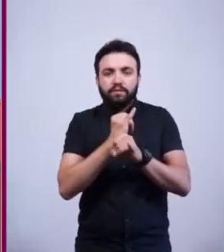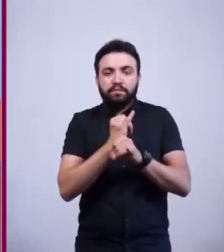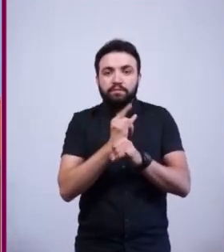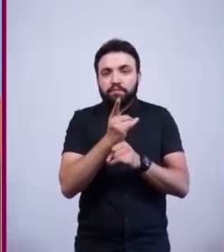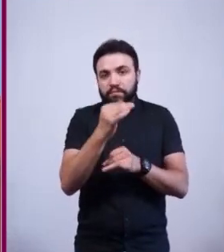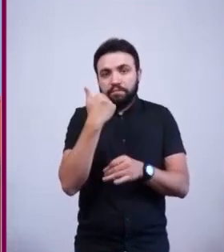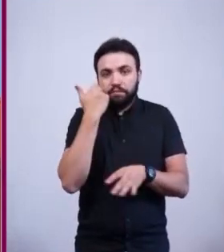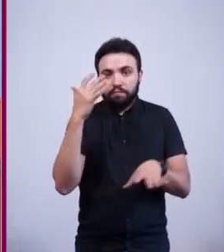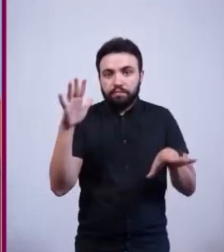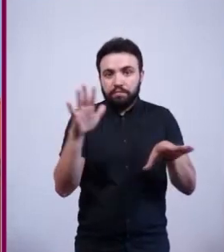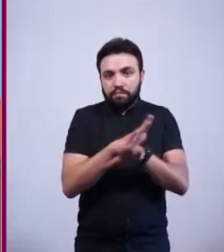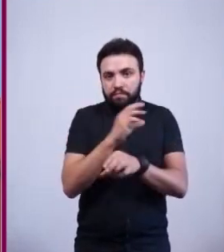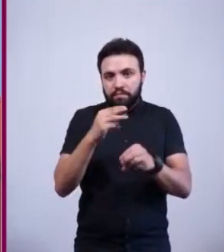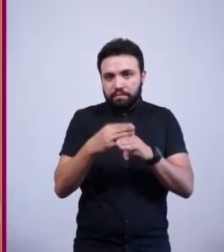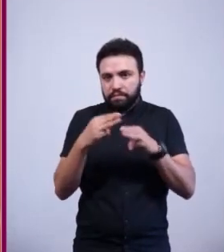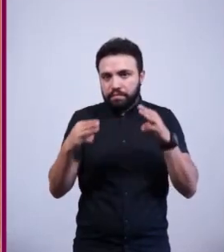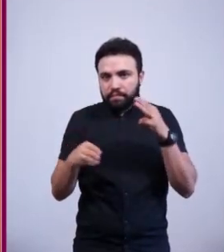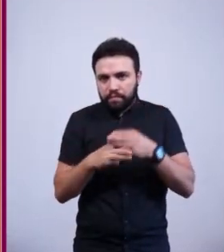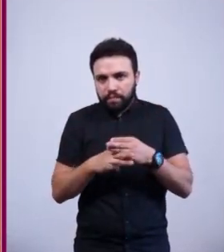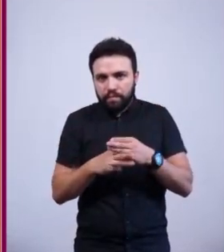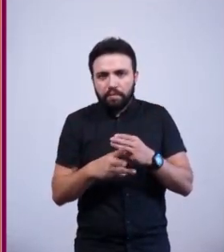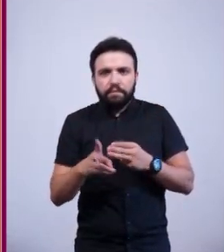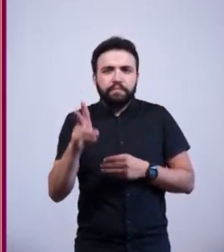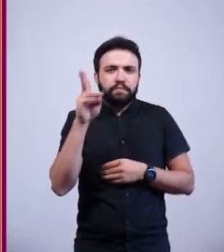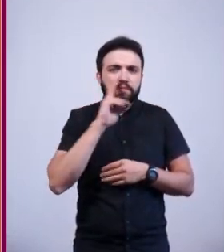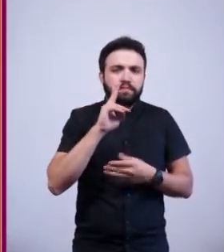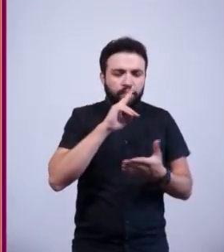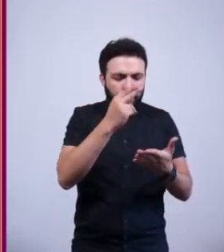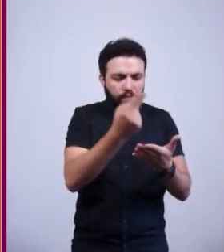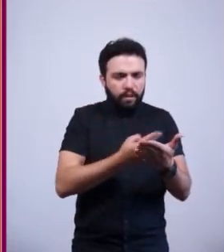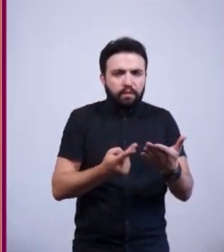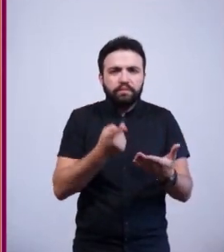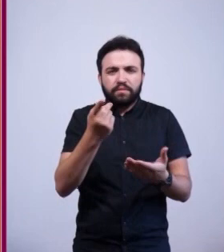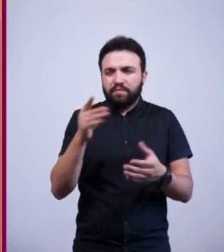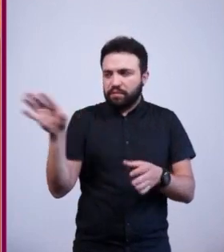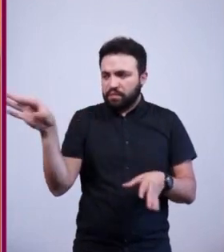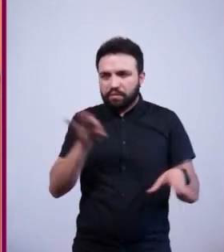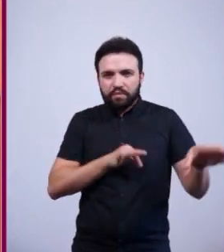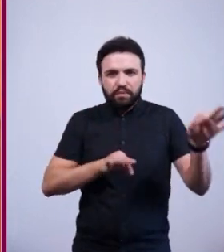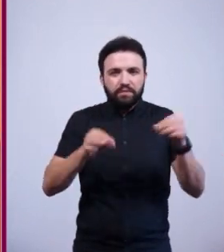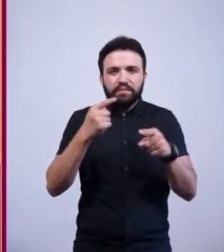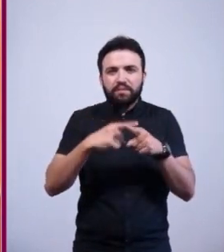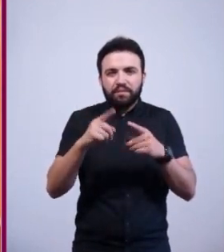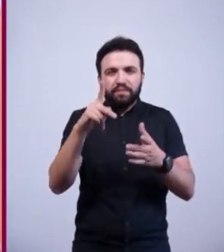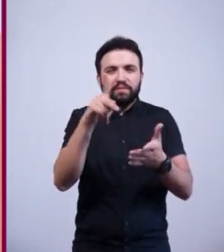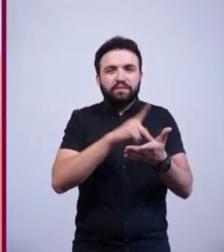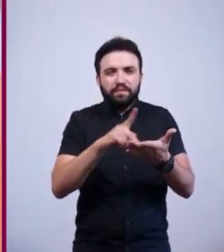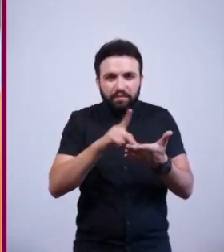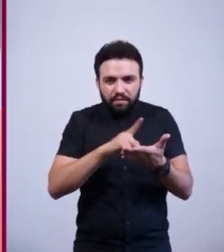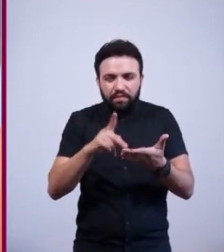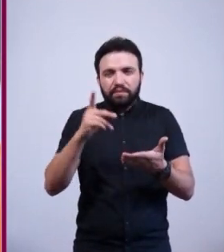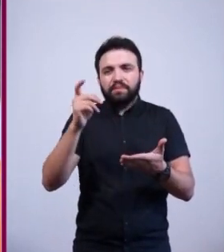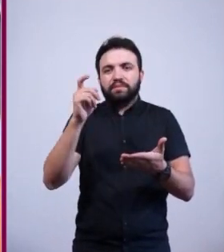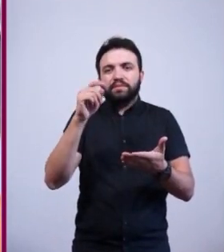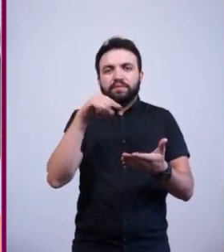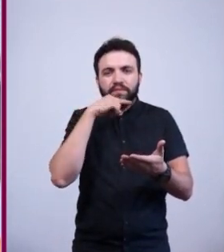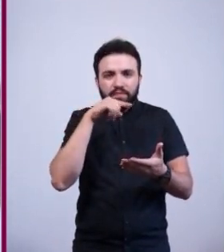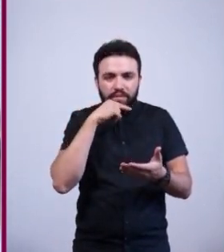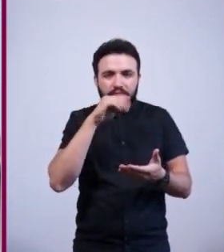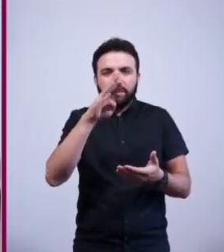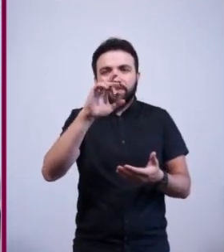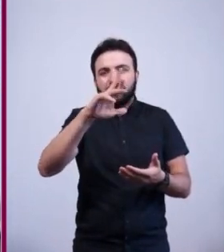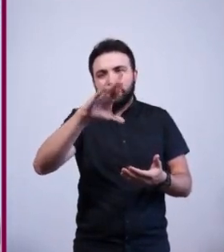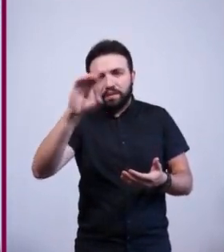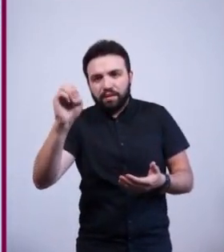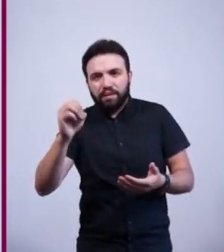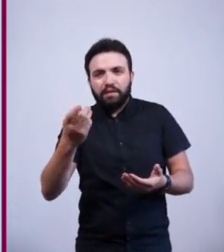de materiales cuando lo consideres necesario. Prueba dibujar con todo lo que tengas. Crayolas, pintura, barro,